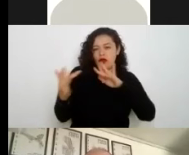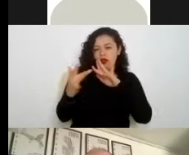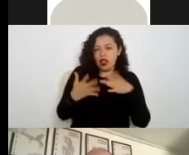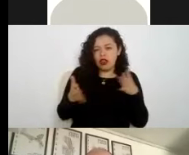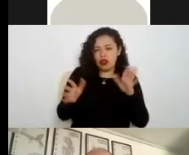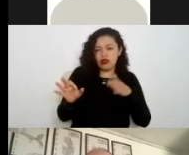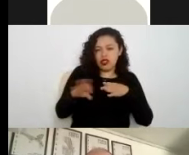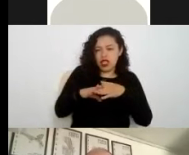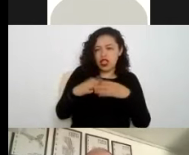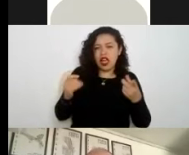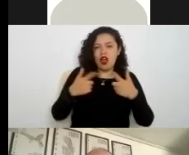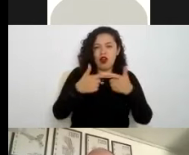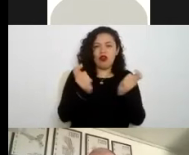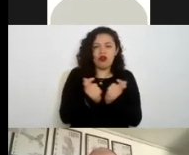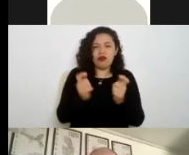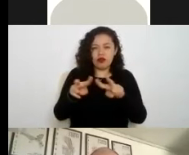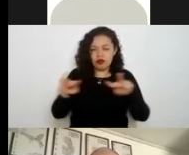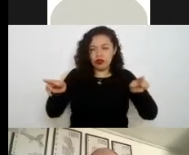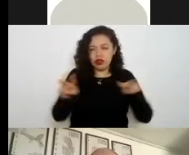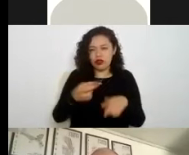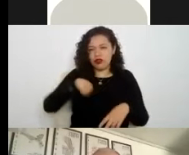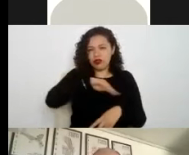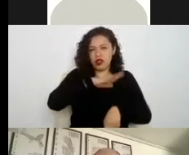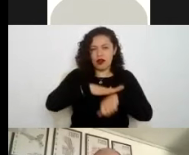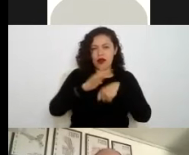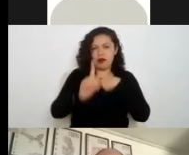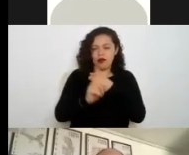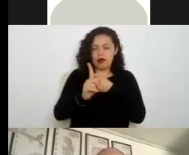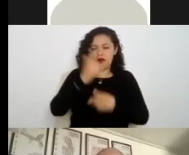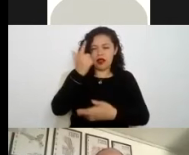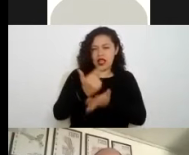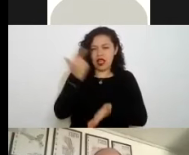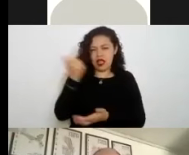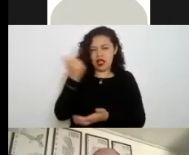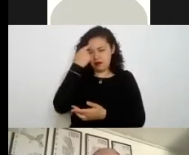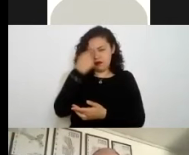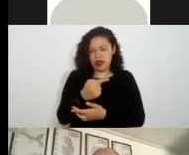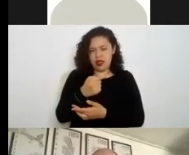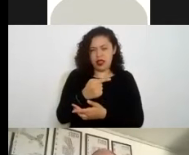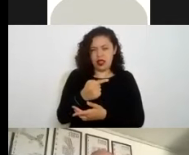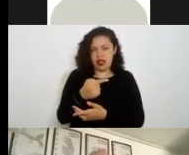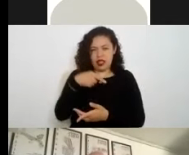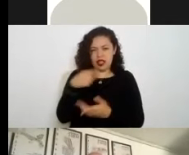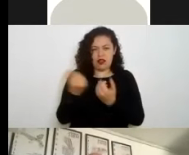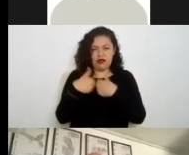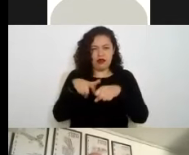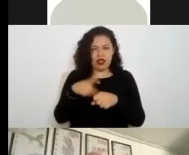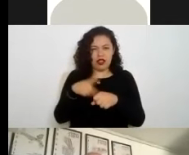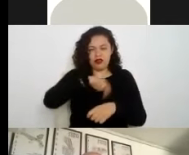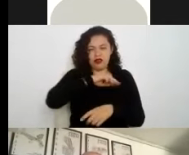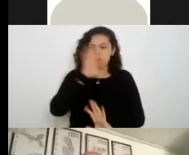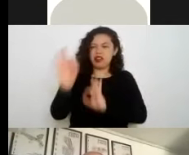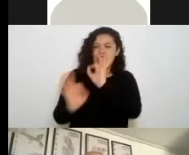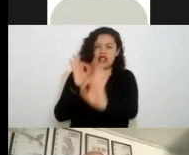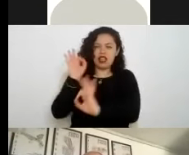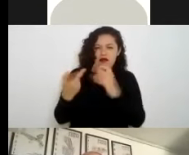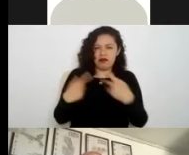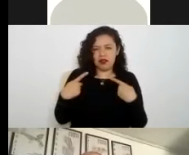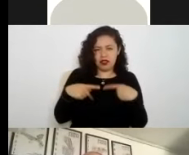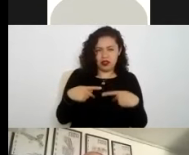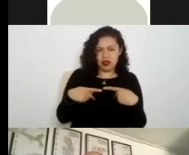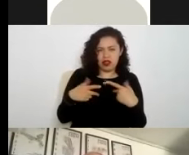grupos vulnerables, que creo que ese es uno de los problemas más graves en cuestión de la participación social en México, y no sabemos cómo tratar a las personas